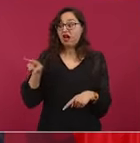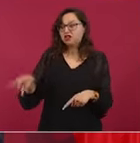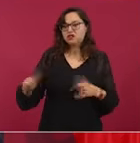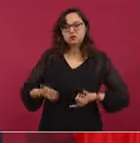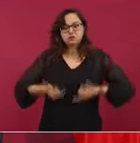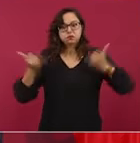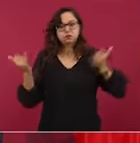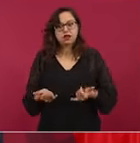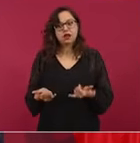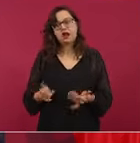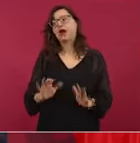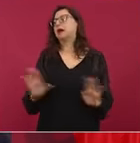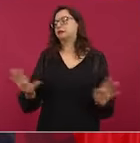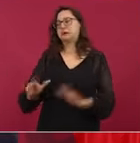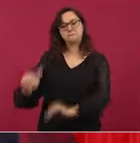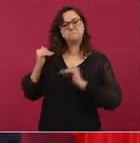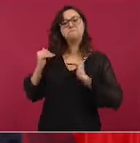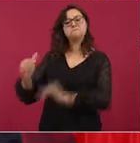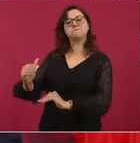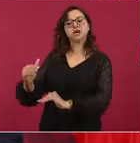gas. Sí,